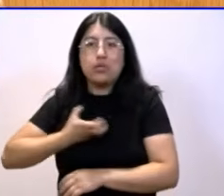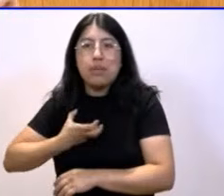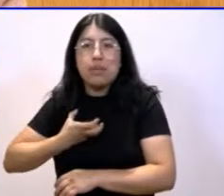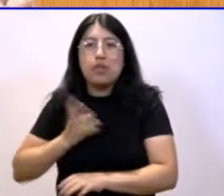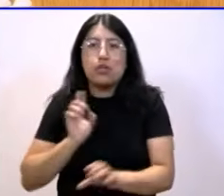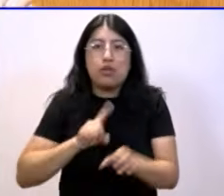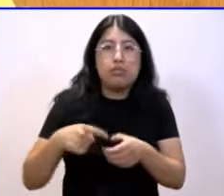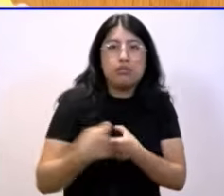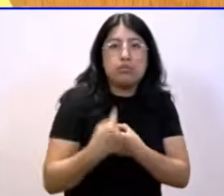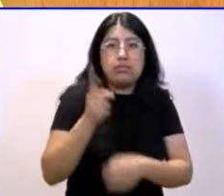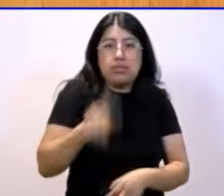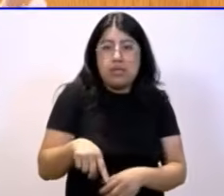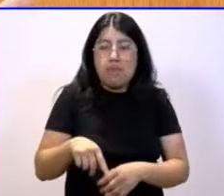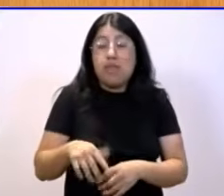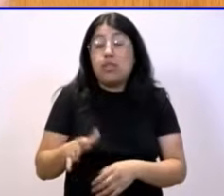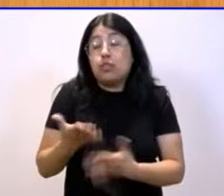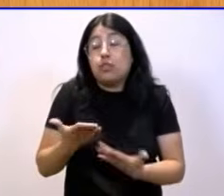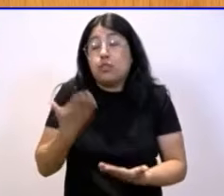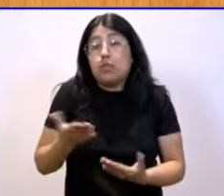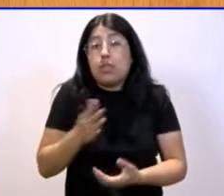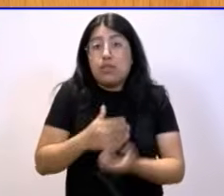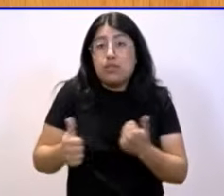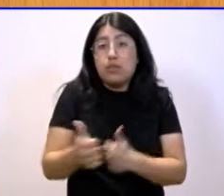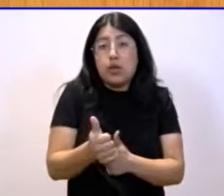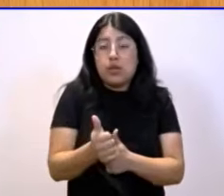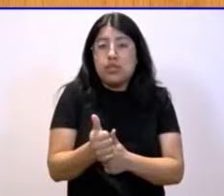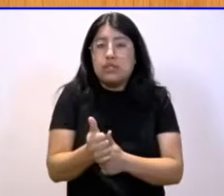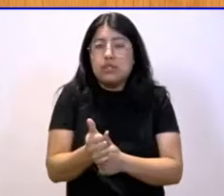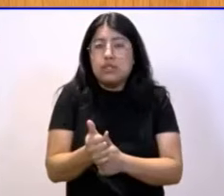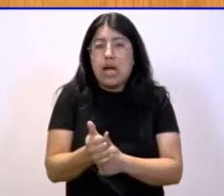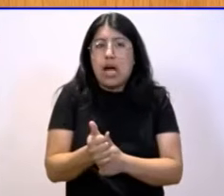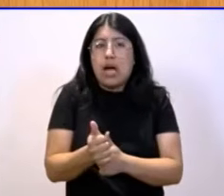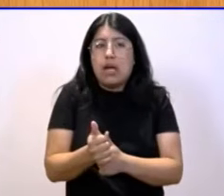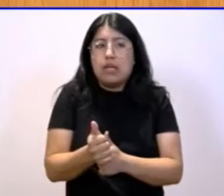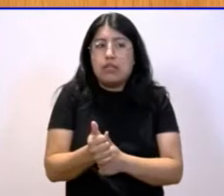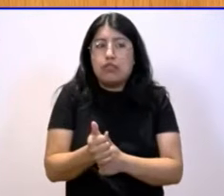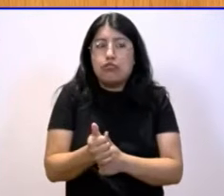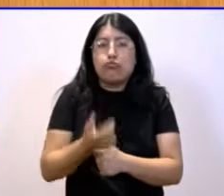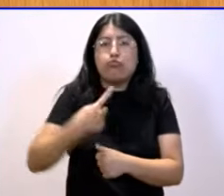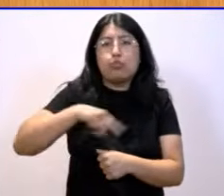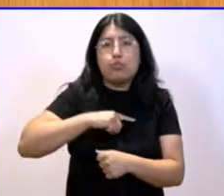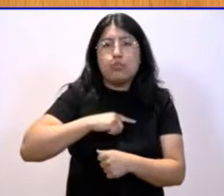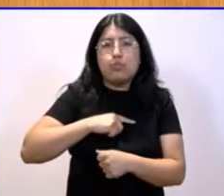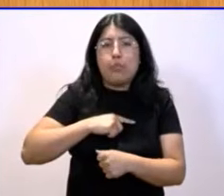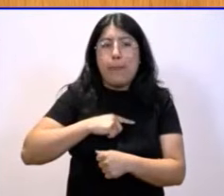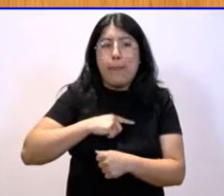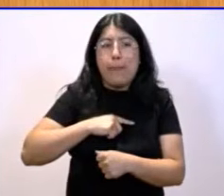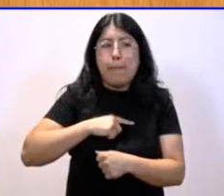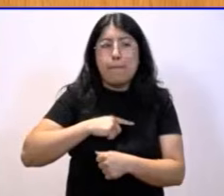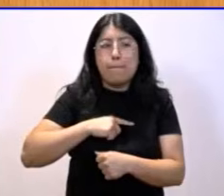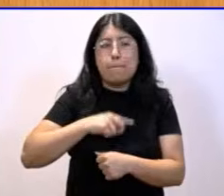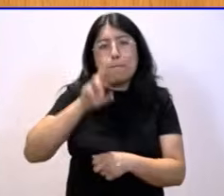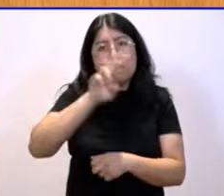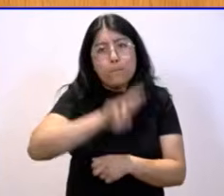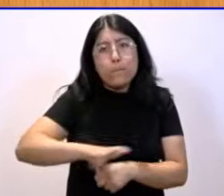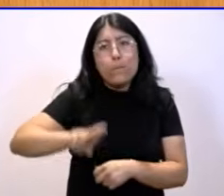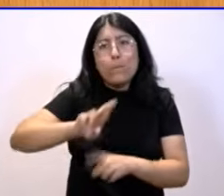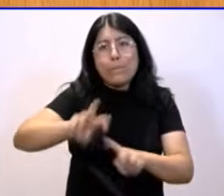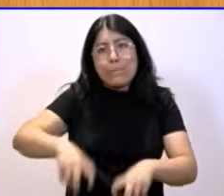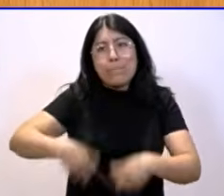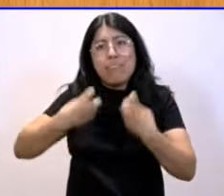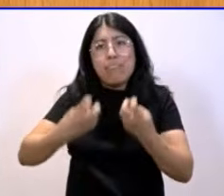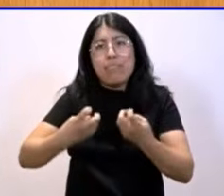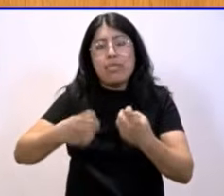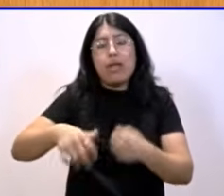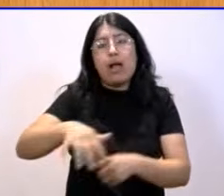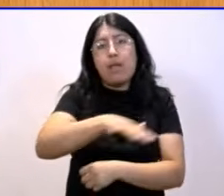sentido es fundamental y prioritario que seamos capaces de acometer toda esta reforma en el ámbito nacional, pero también